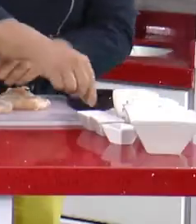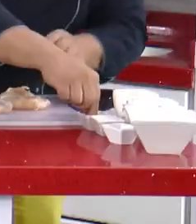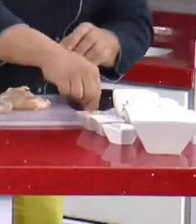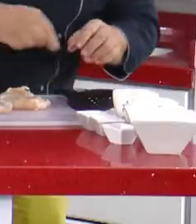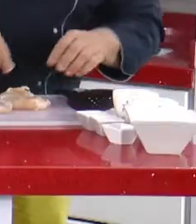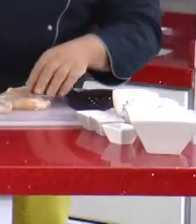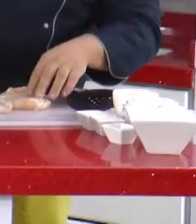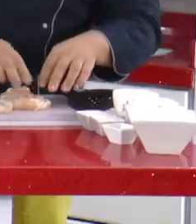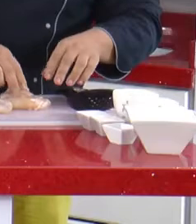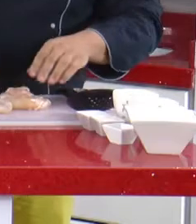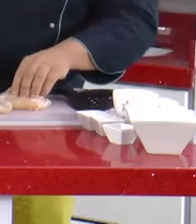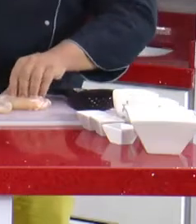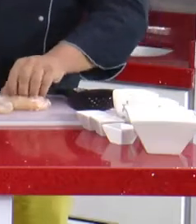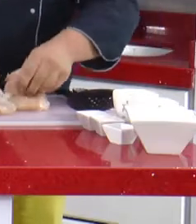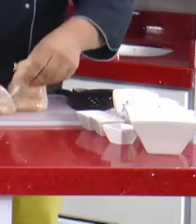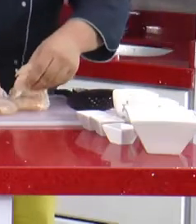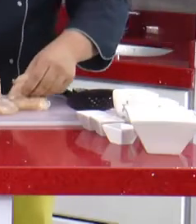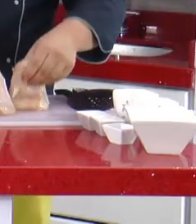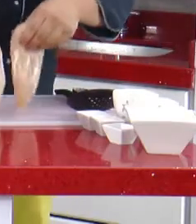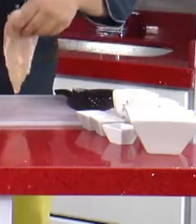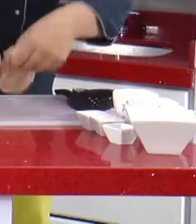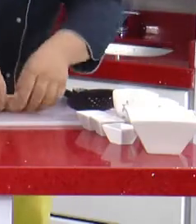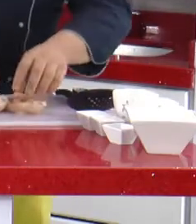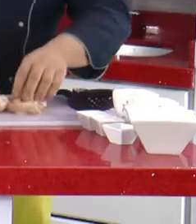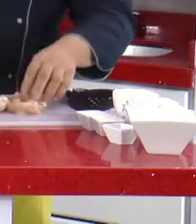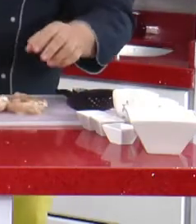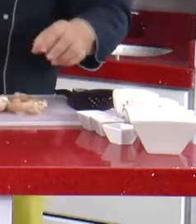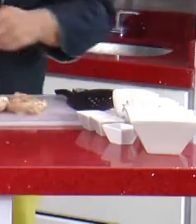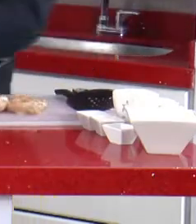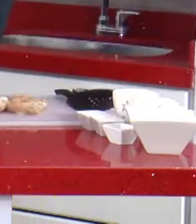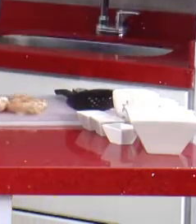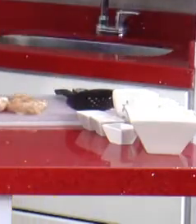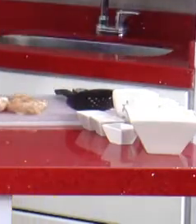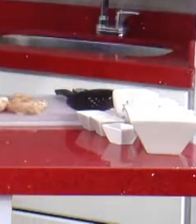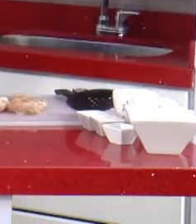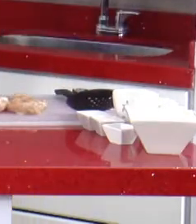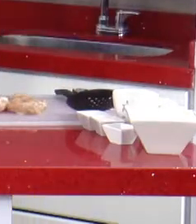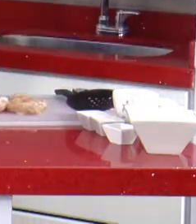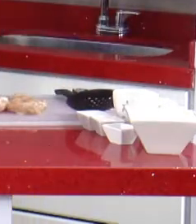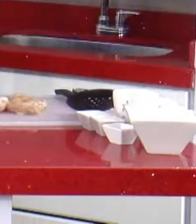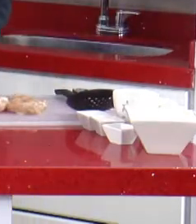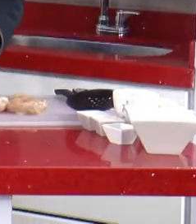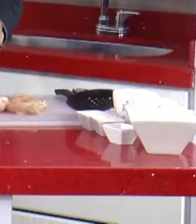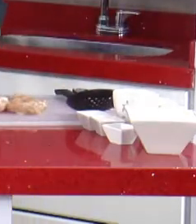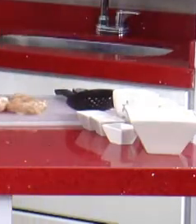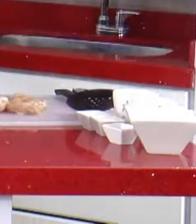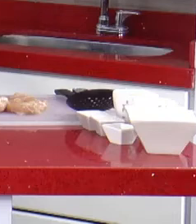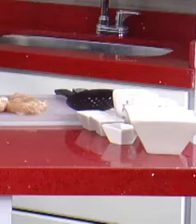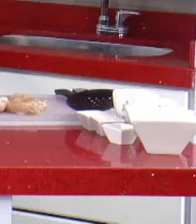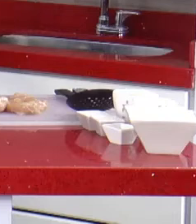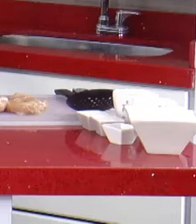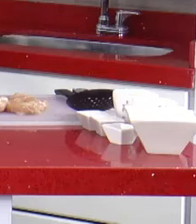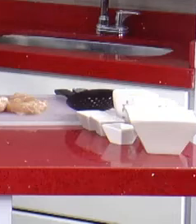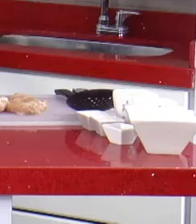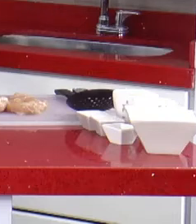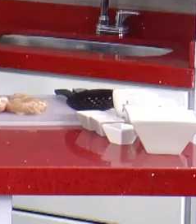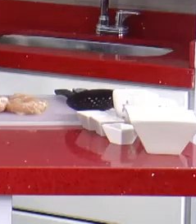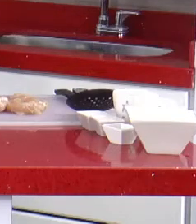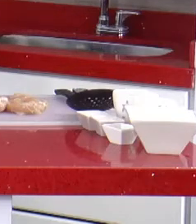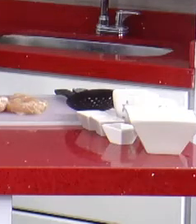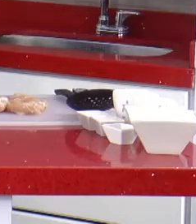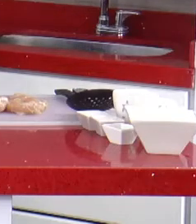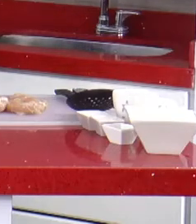previamente. Ya tenemos el nombre de la receta, Sergio. Va a ser una pechuga grillada. Pechuga agrillada. Sí, grillada. Grillé. Bueno, con